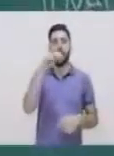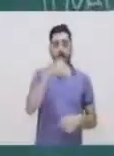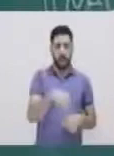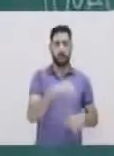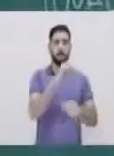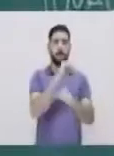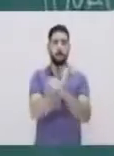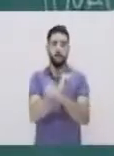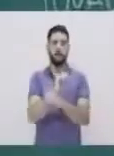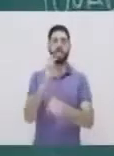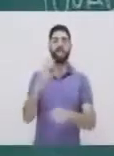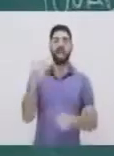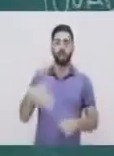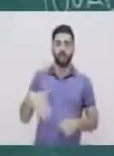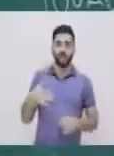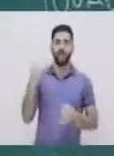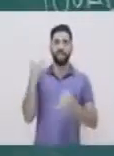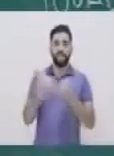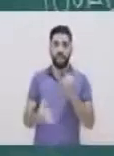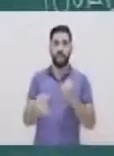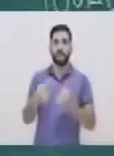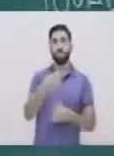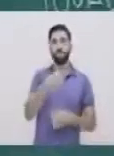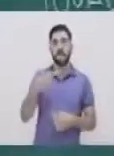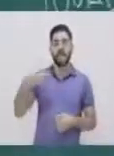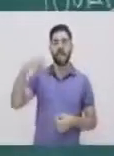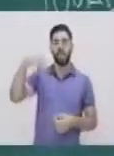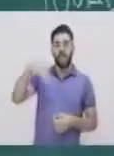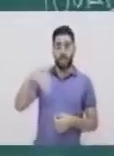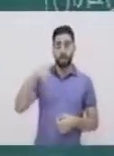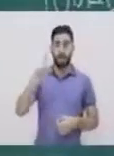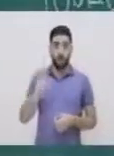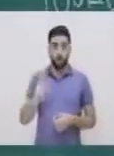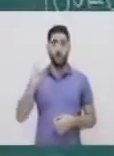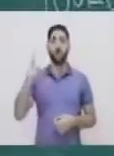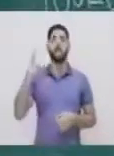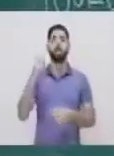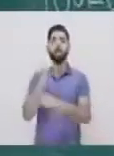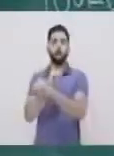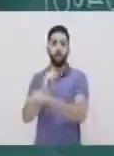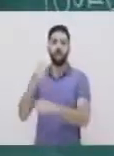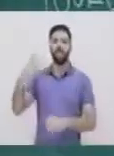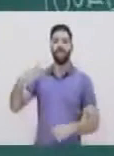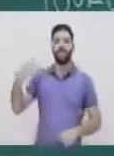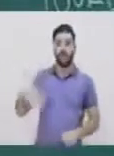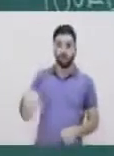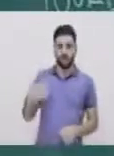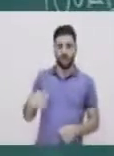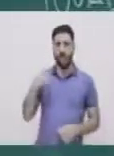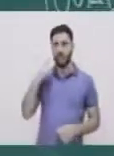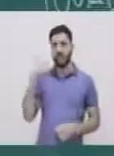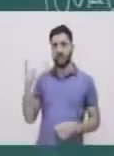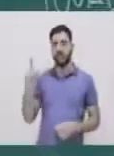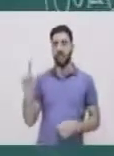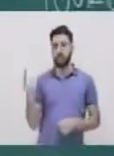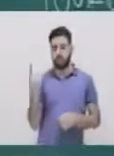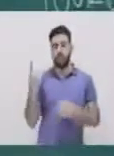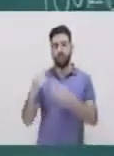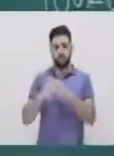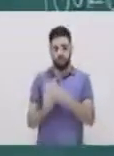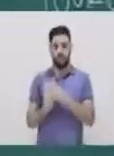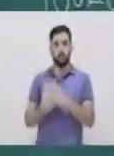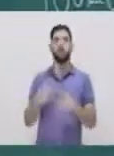de su masa por la velocidad final menos la masa del objeto por su velocidad